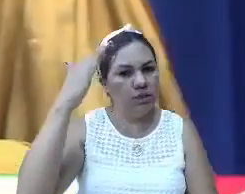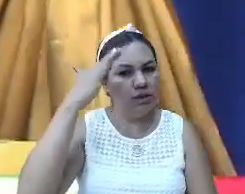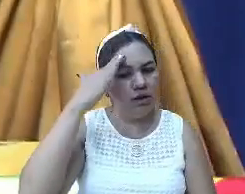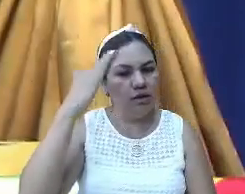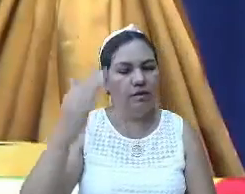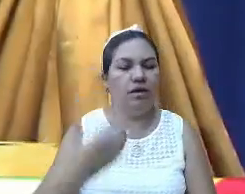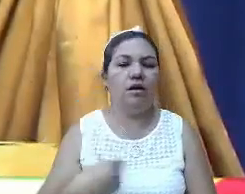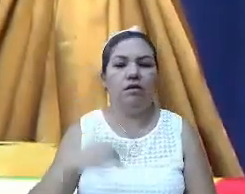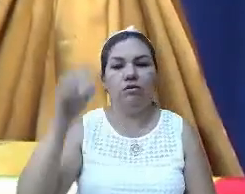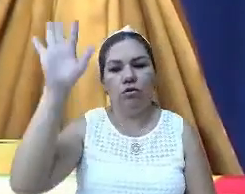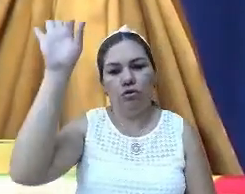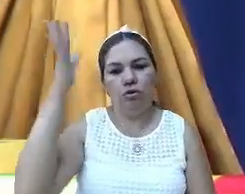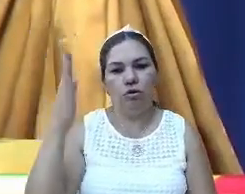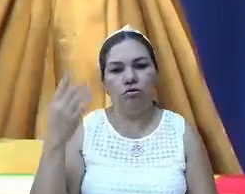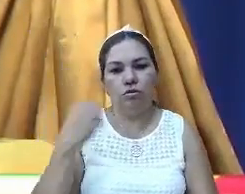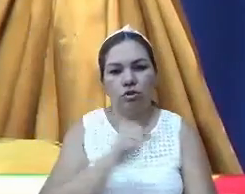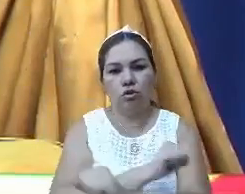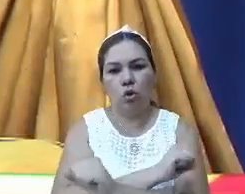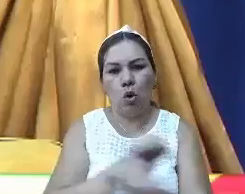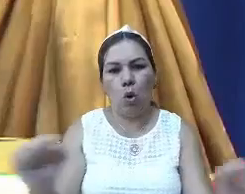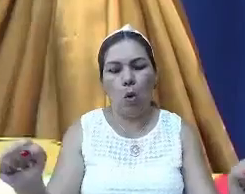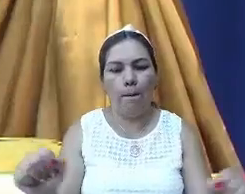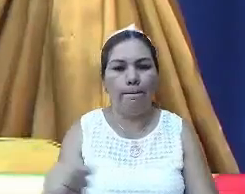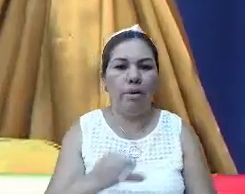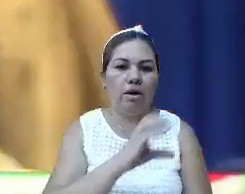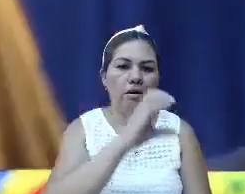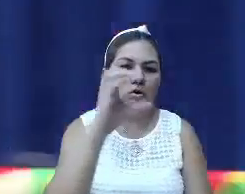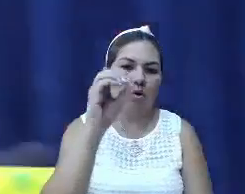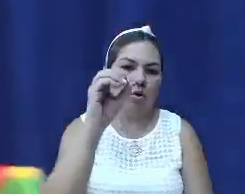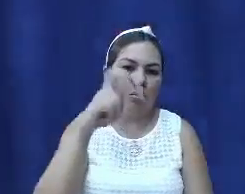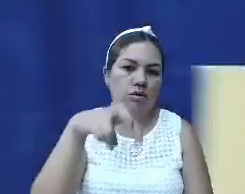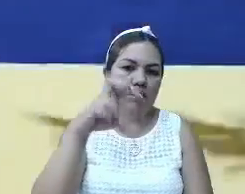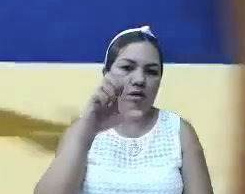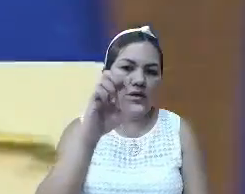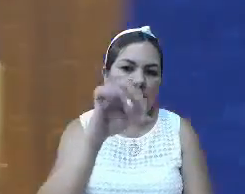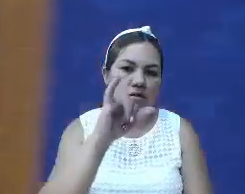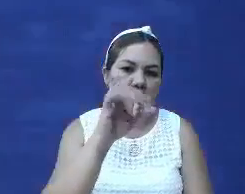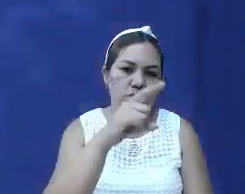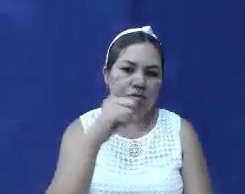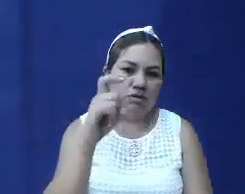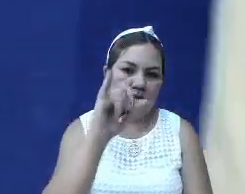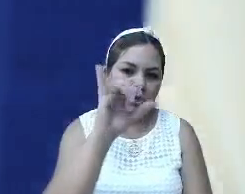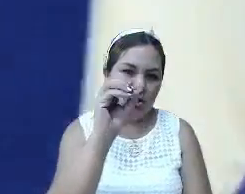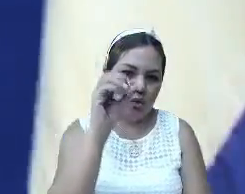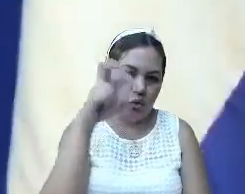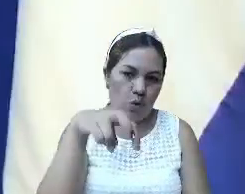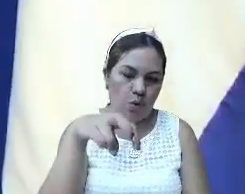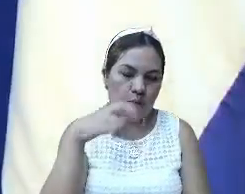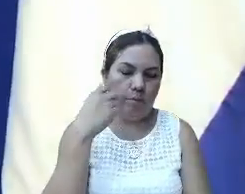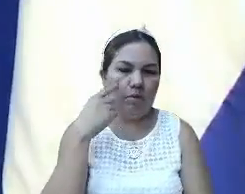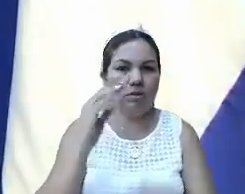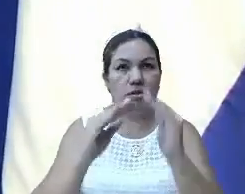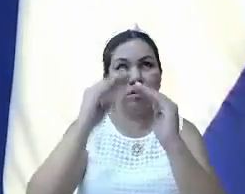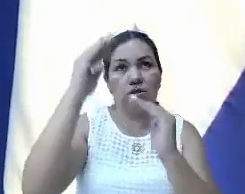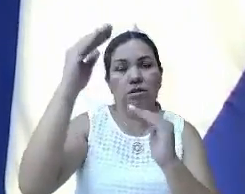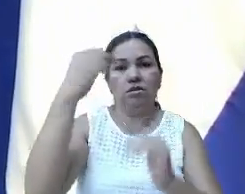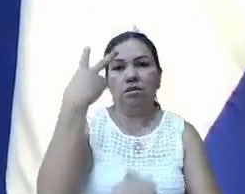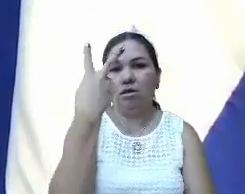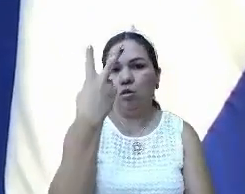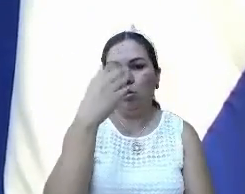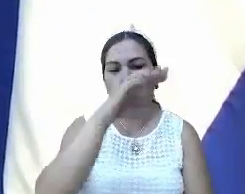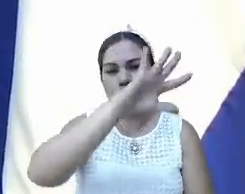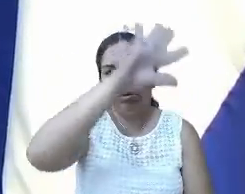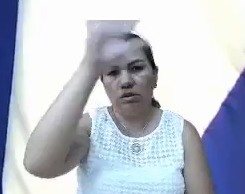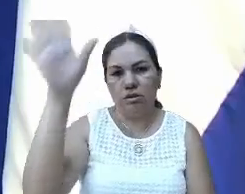rompiendo, aleluya, esa conexión que estás teniendo con el segundo cielo. Dios está rompiendo esa conexión que estás teniendo con